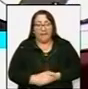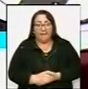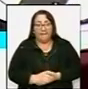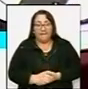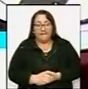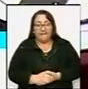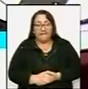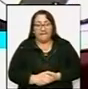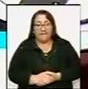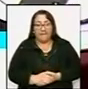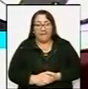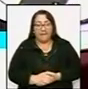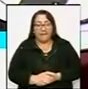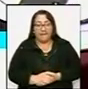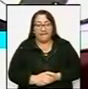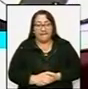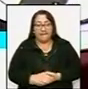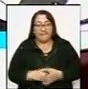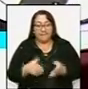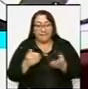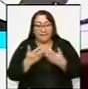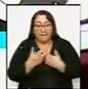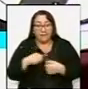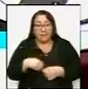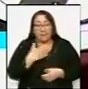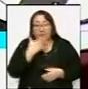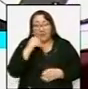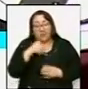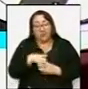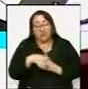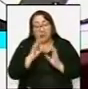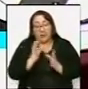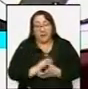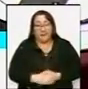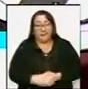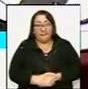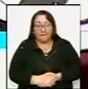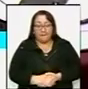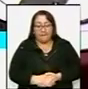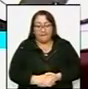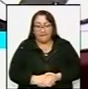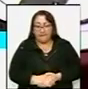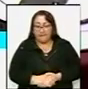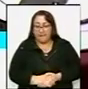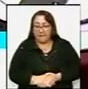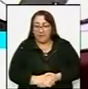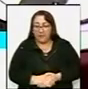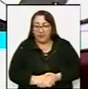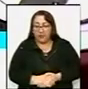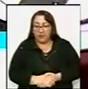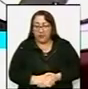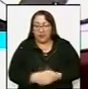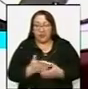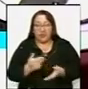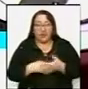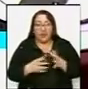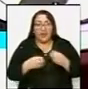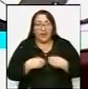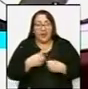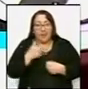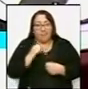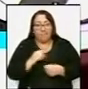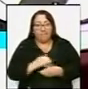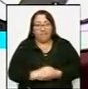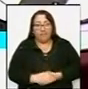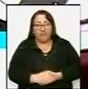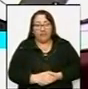un consenso acá, votemos, porque me parece que es un asunto central en las decisiones que hemos tomado el día de ayer.